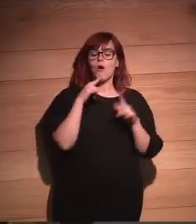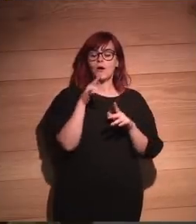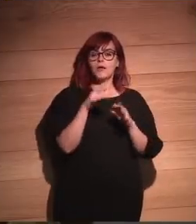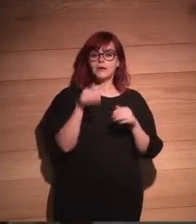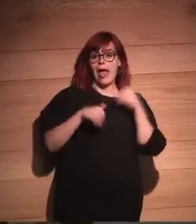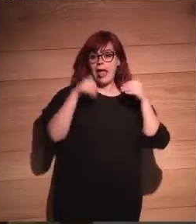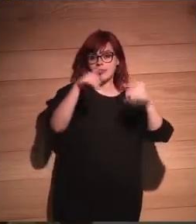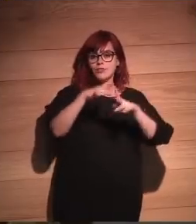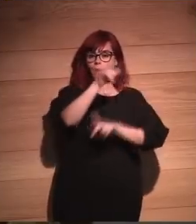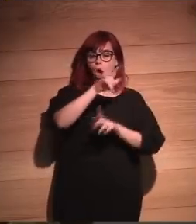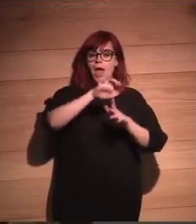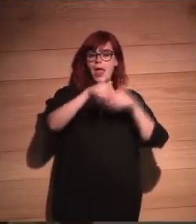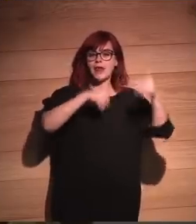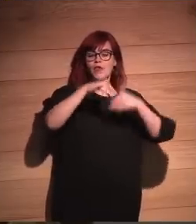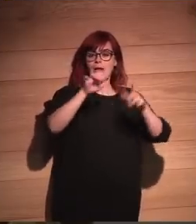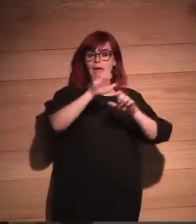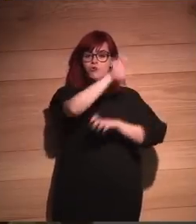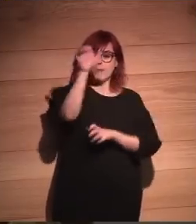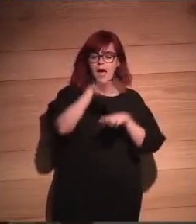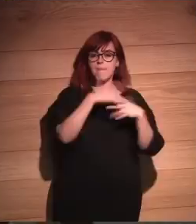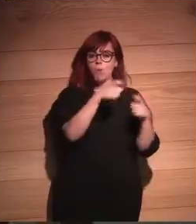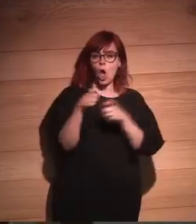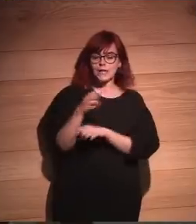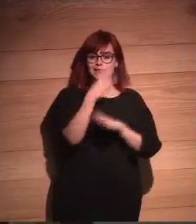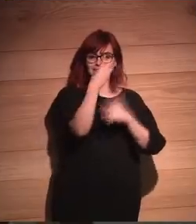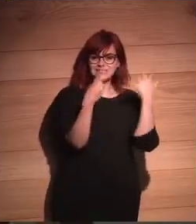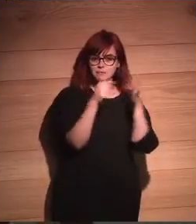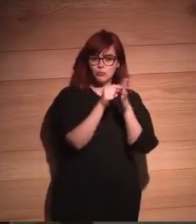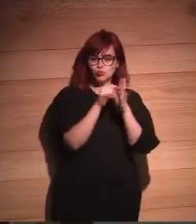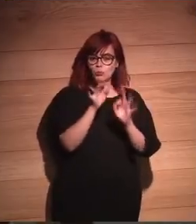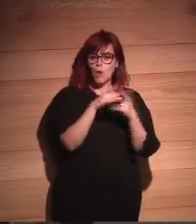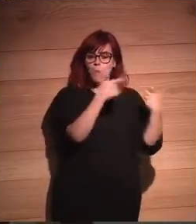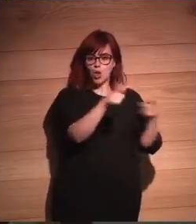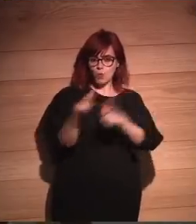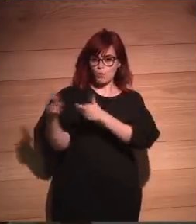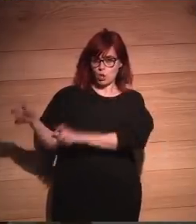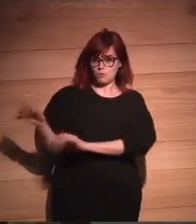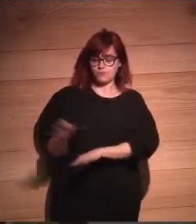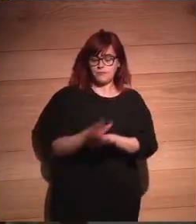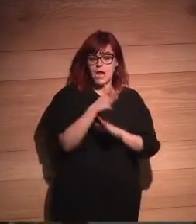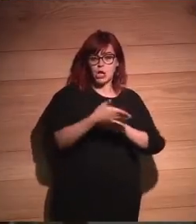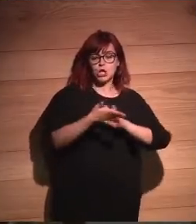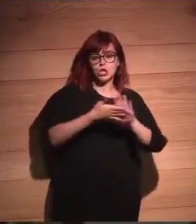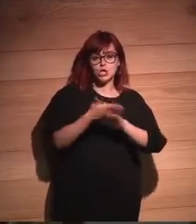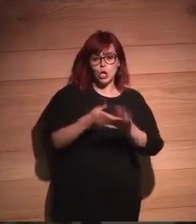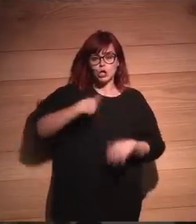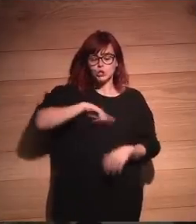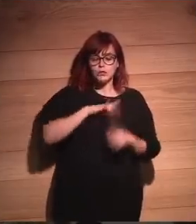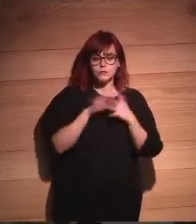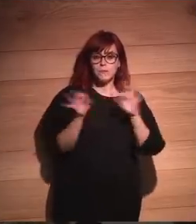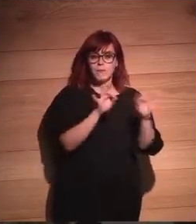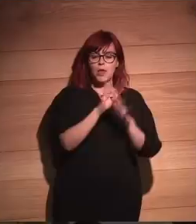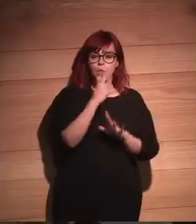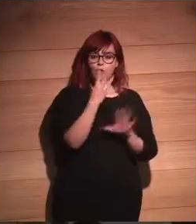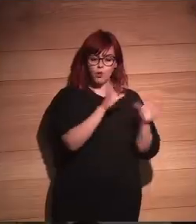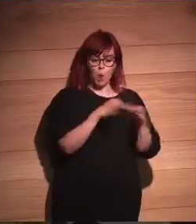Tuvieron 3 bloques y tenían 36 minutos para cada bloque. Bueno, nosotros nos habíamos establecido